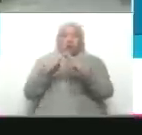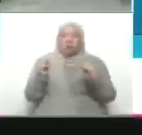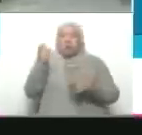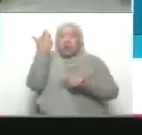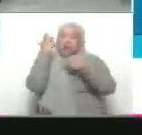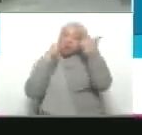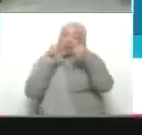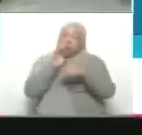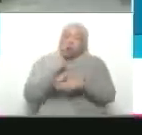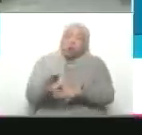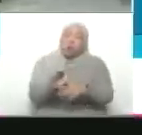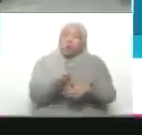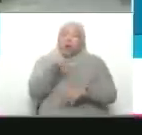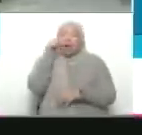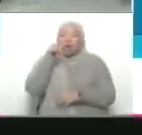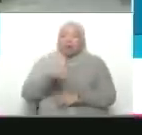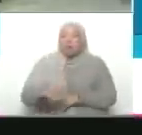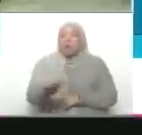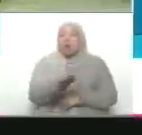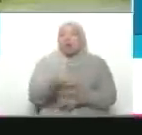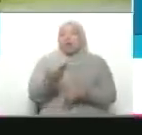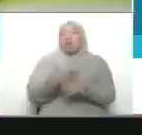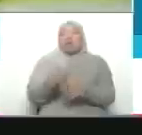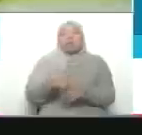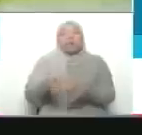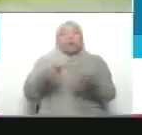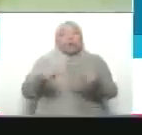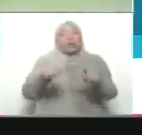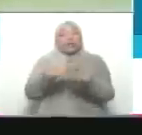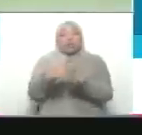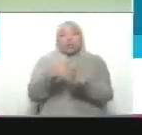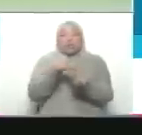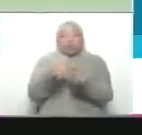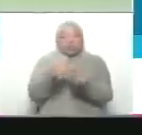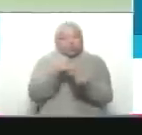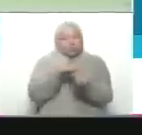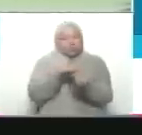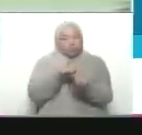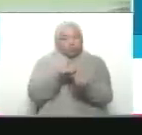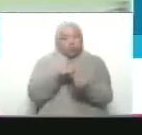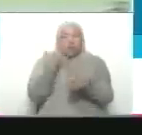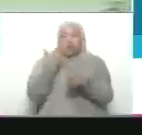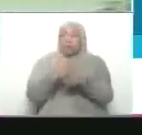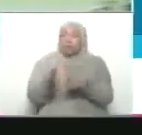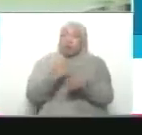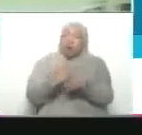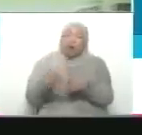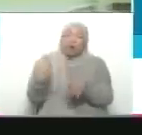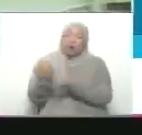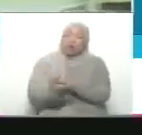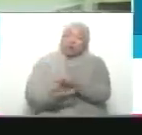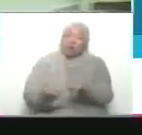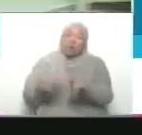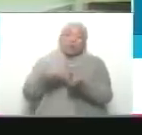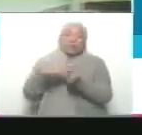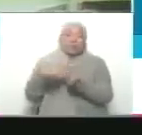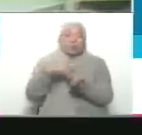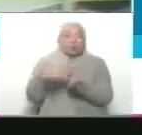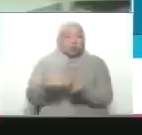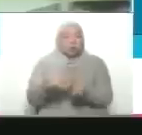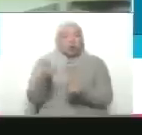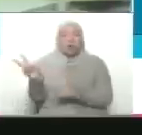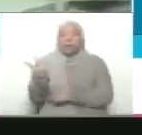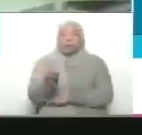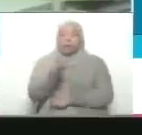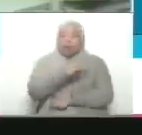Chávez para proteger a nuestro pueblo en cualquier circunstancia pase lo que pase la gran misión vivienda